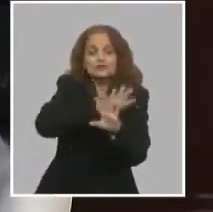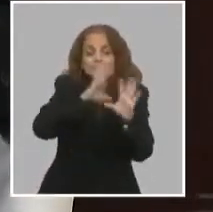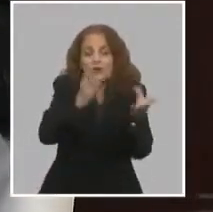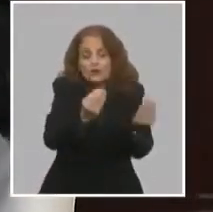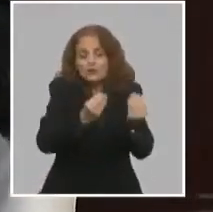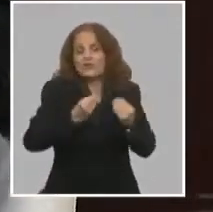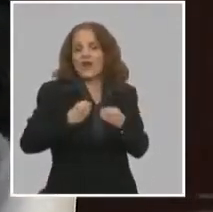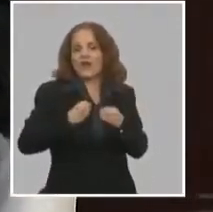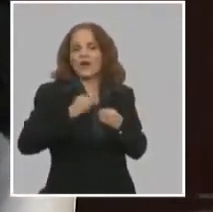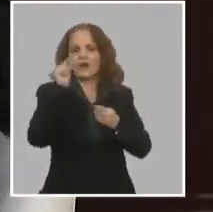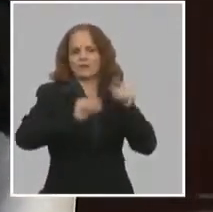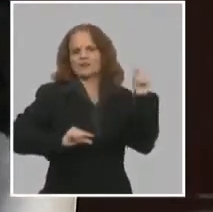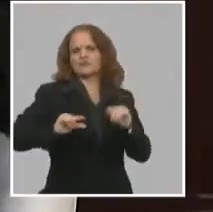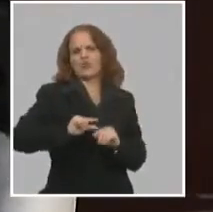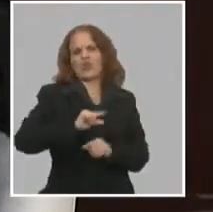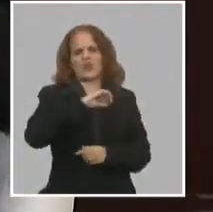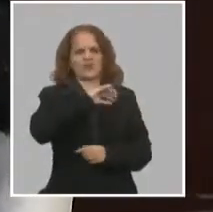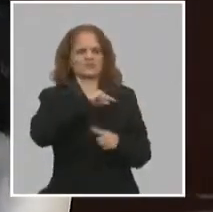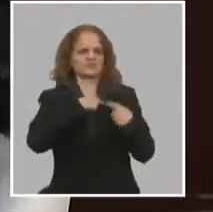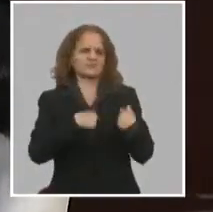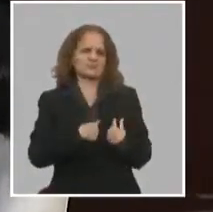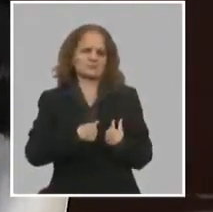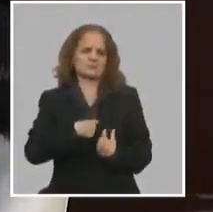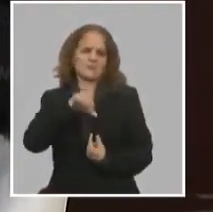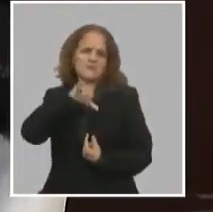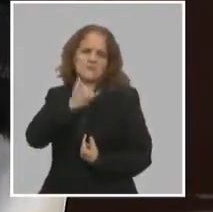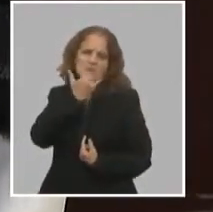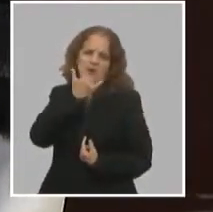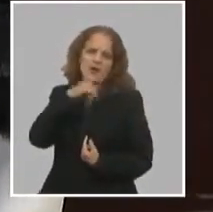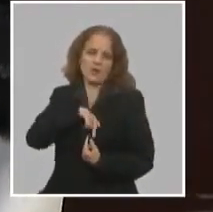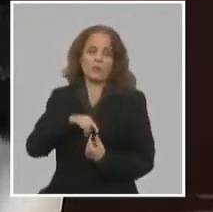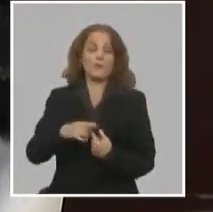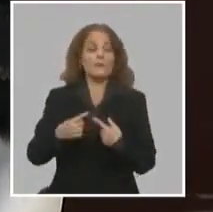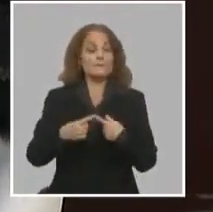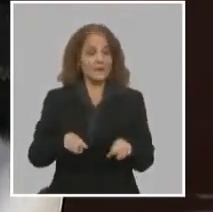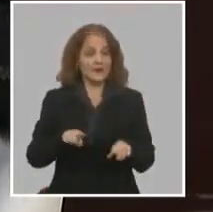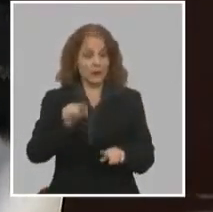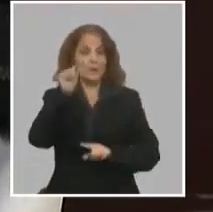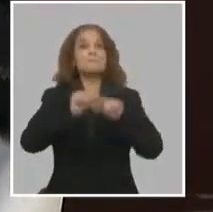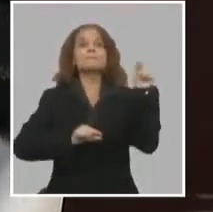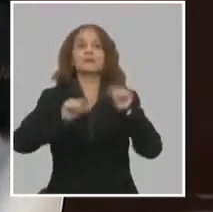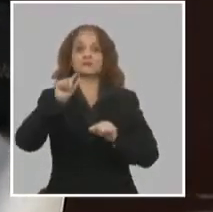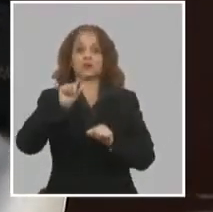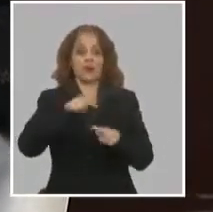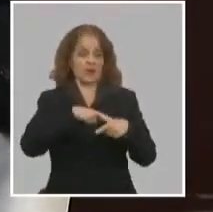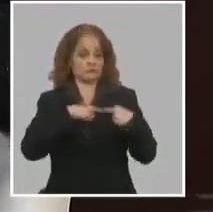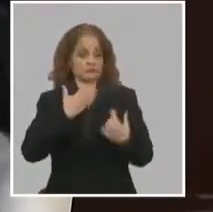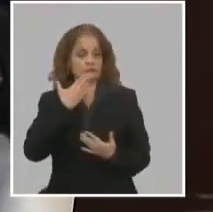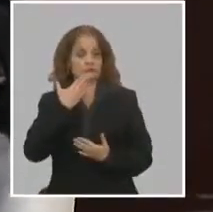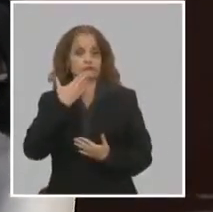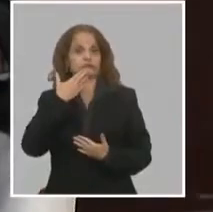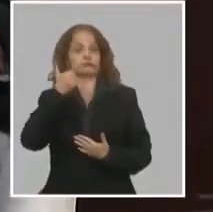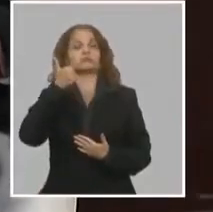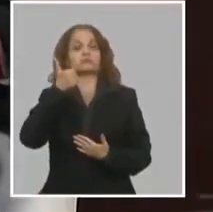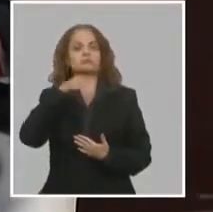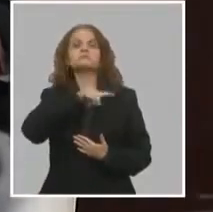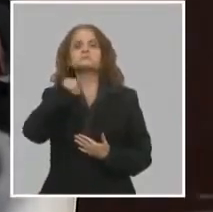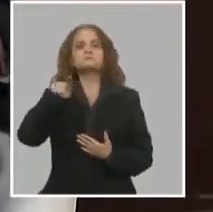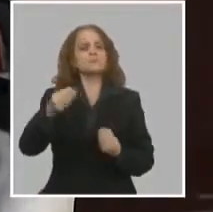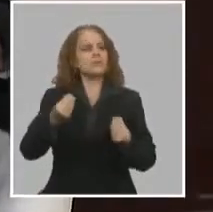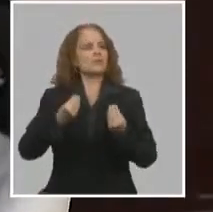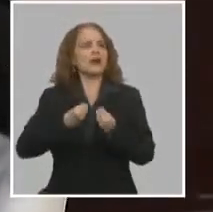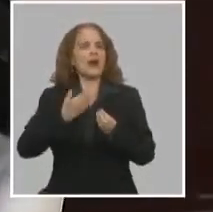hace pequeñas, mientras que es revelación de cosas altas en almas altas y